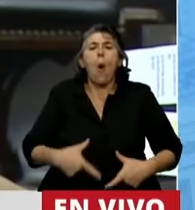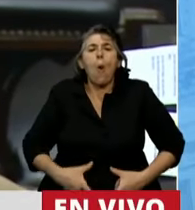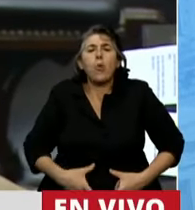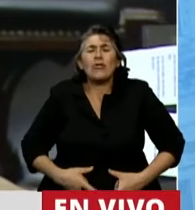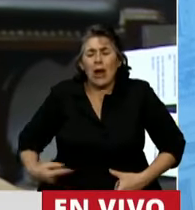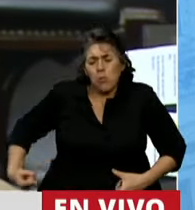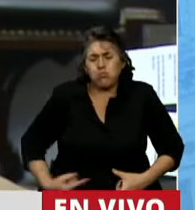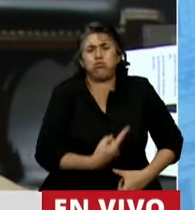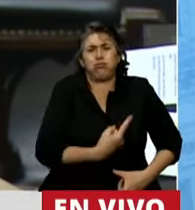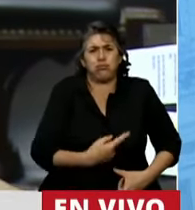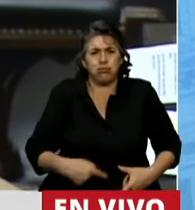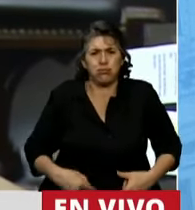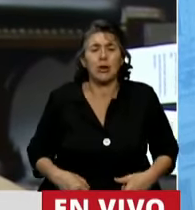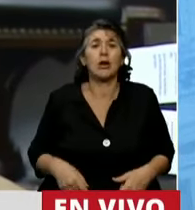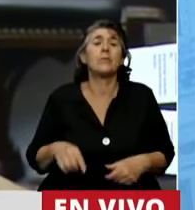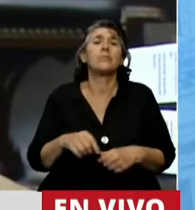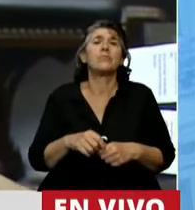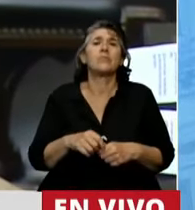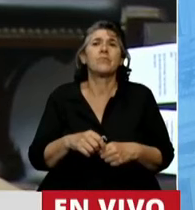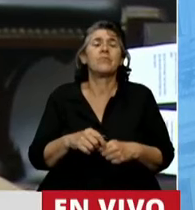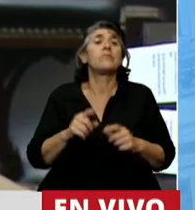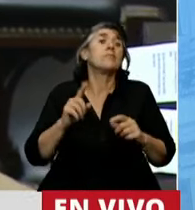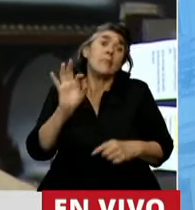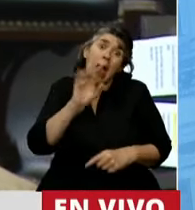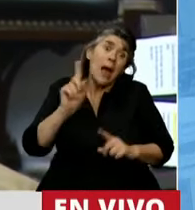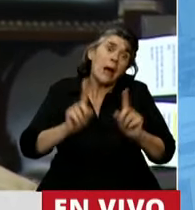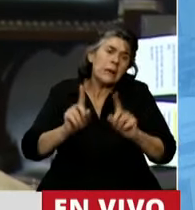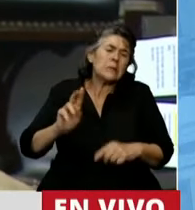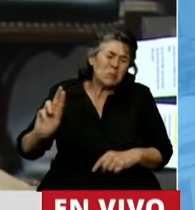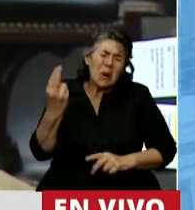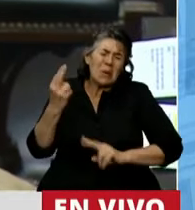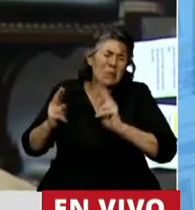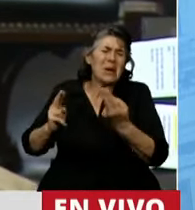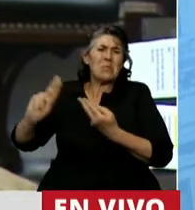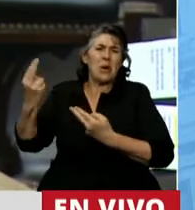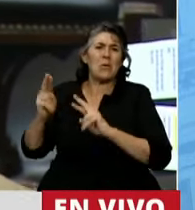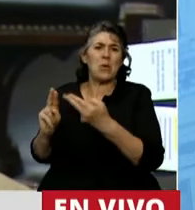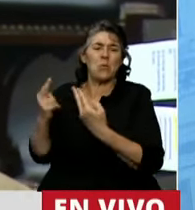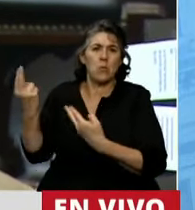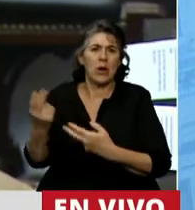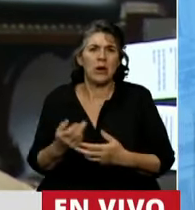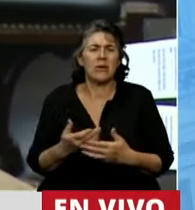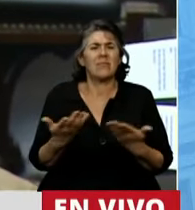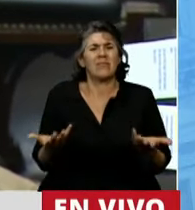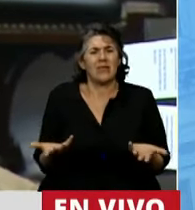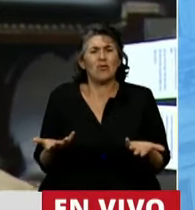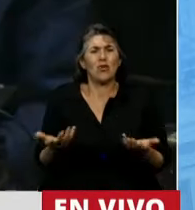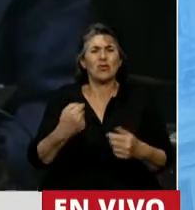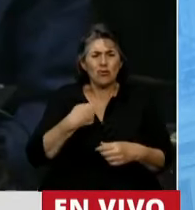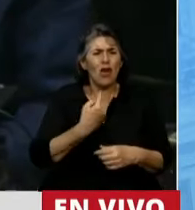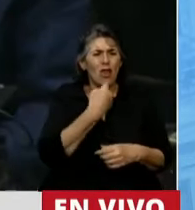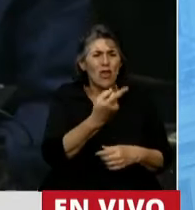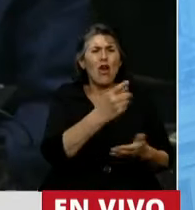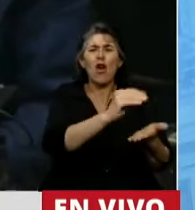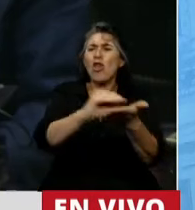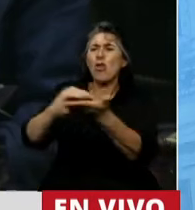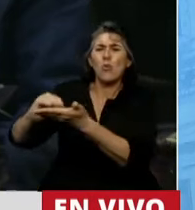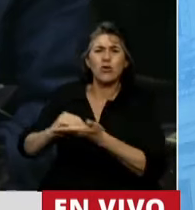útero, hasta la pérdida de la vida. ¿Cómo puede ser, diputados,